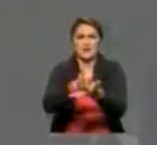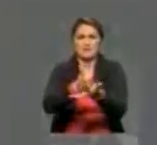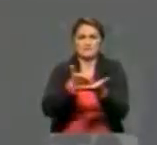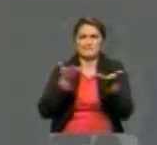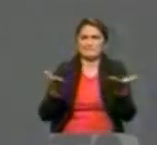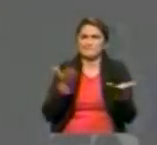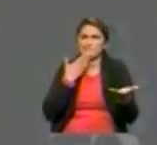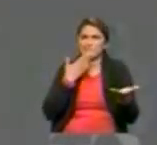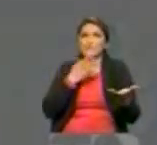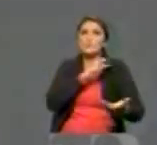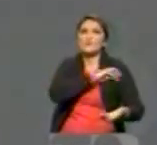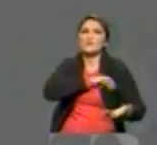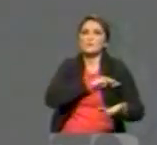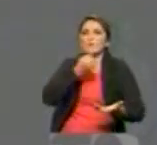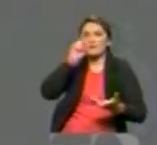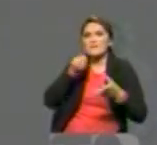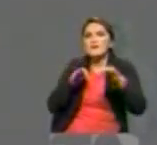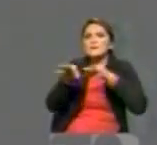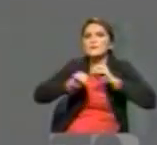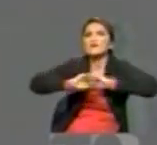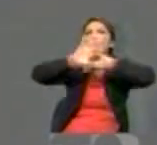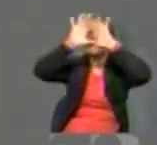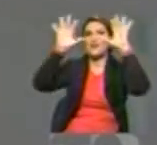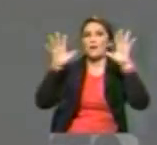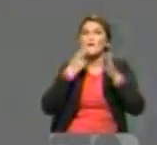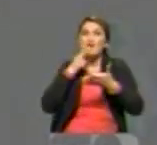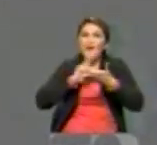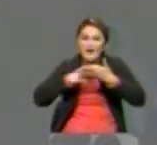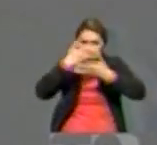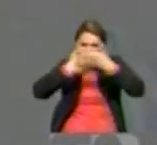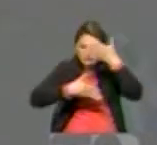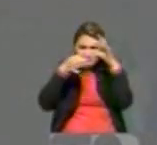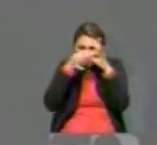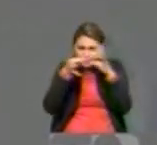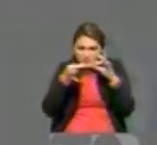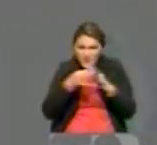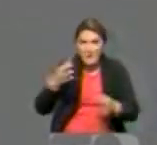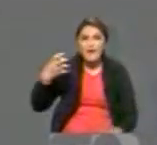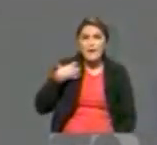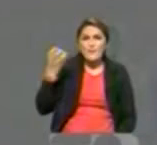legales que desvirtúen el contenido del reclamo, así como las observaciones